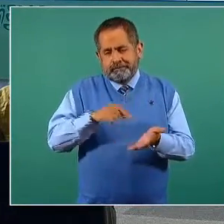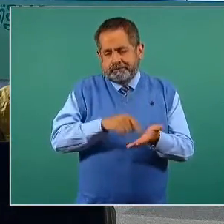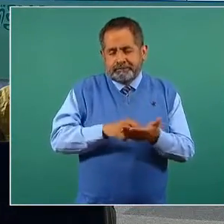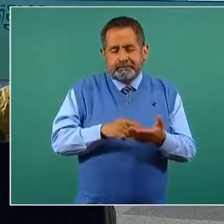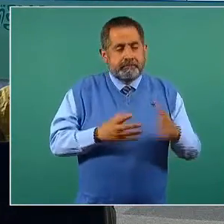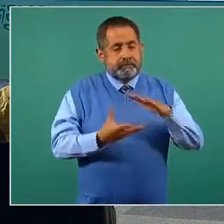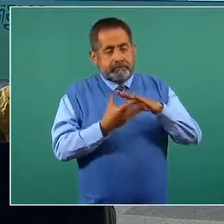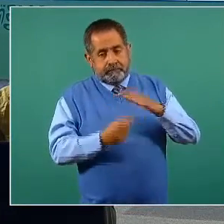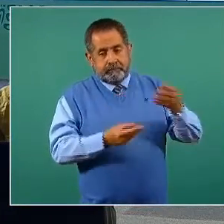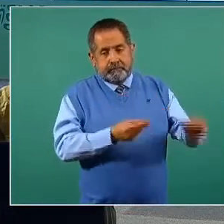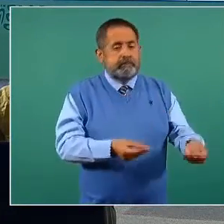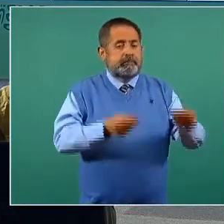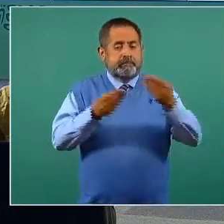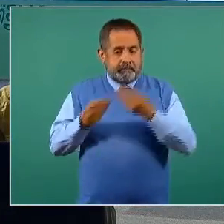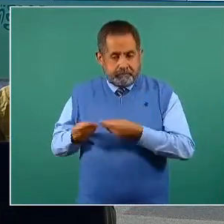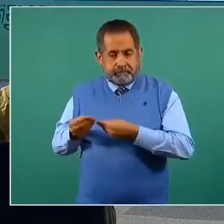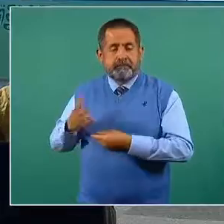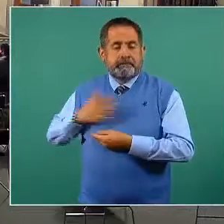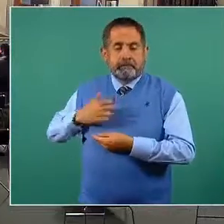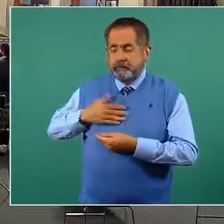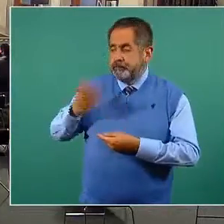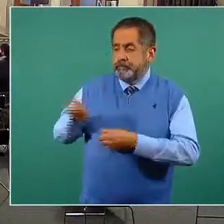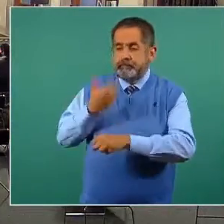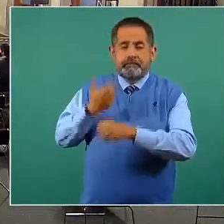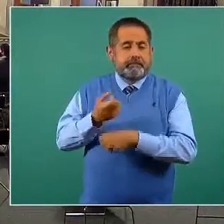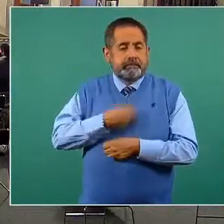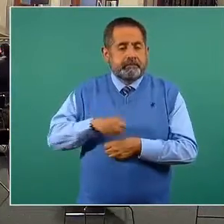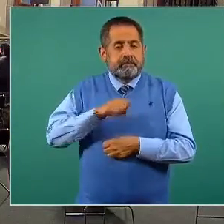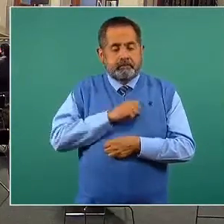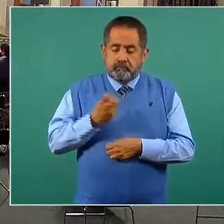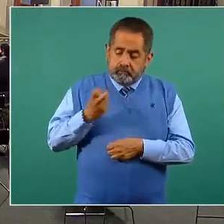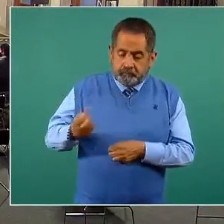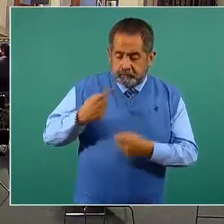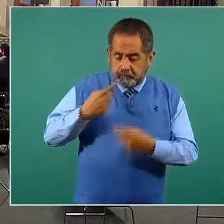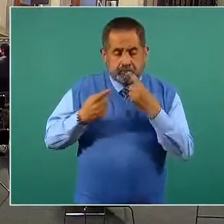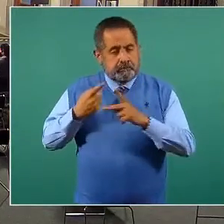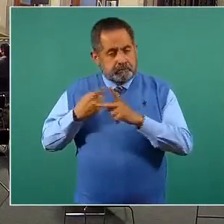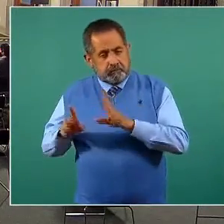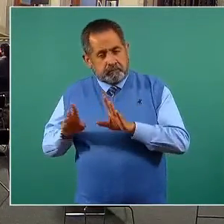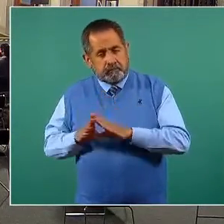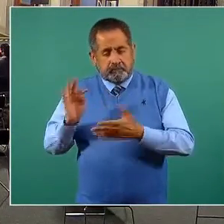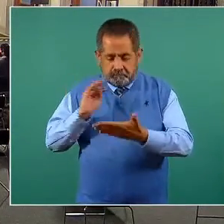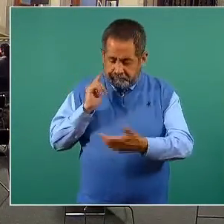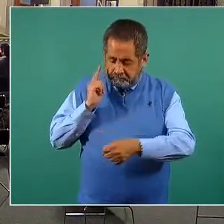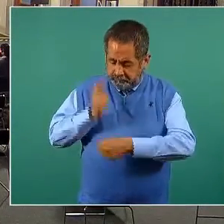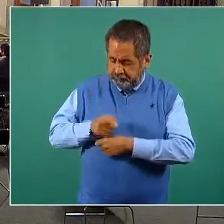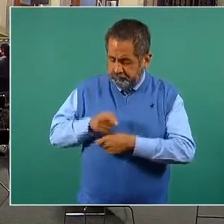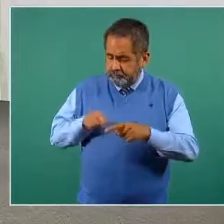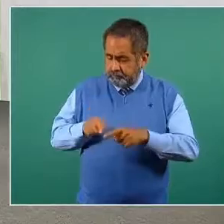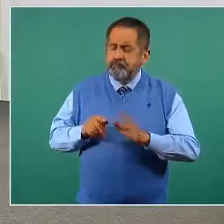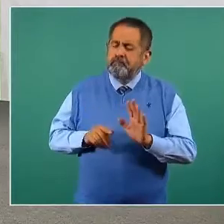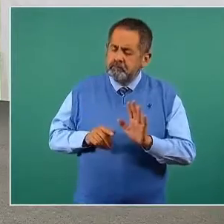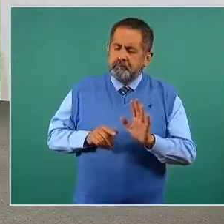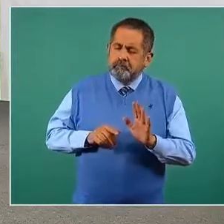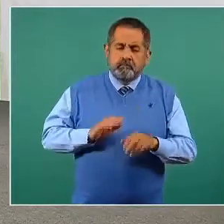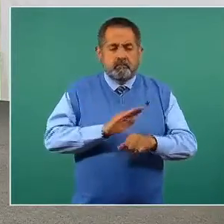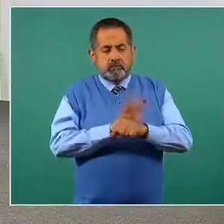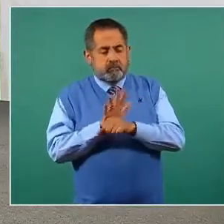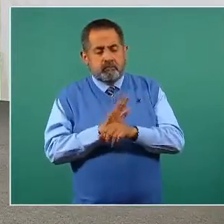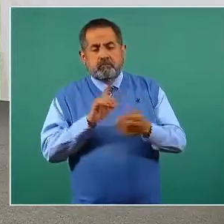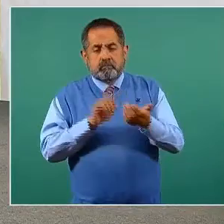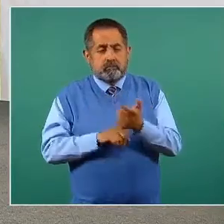defunción llega a las instancias de la Secretaría de Salud y entonces es ahí donde si se identifica que el diagnóstico